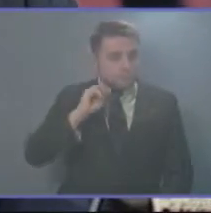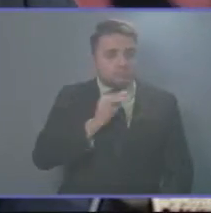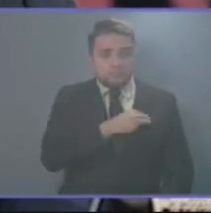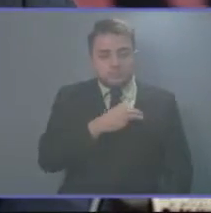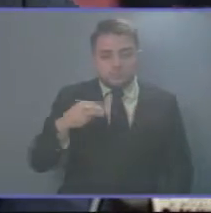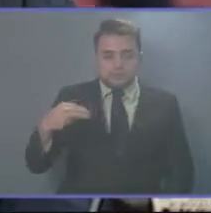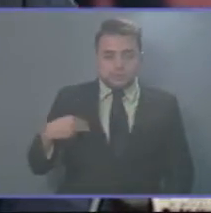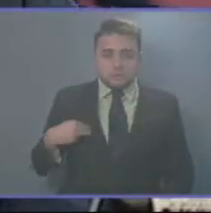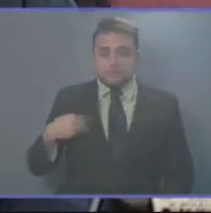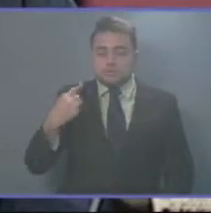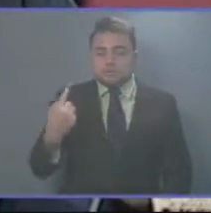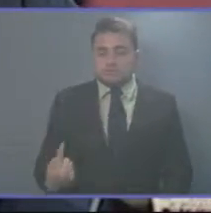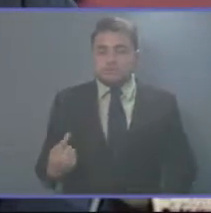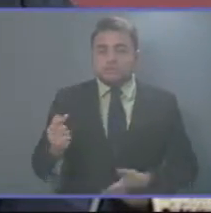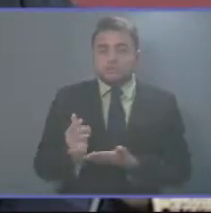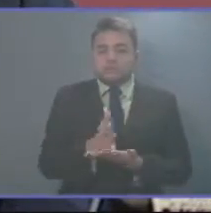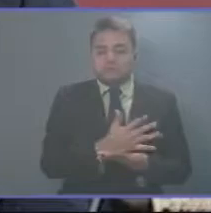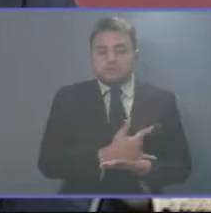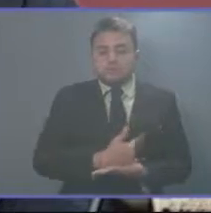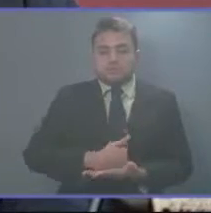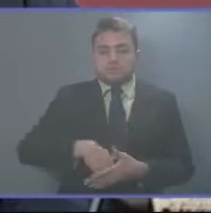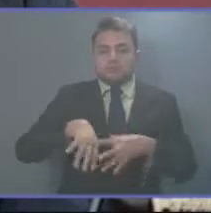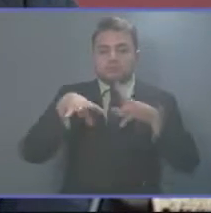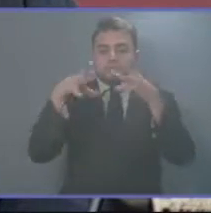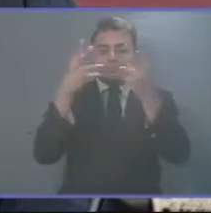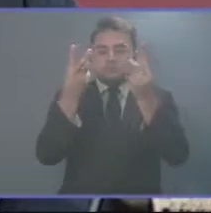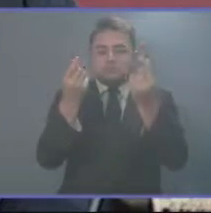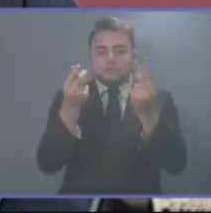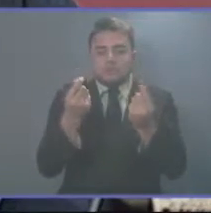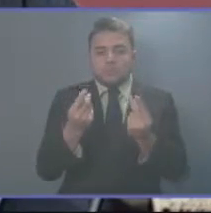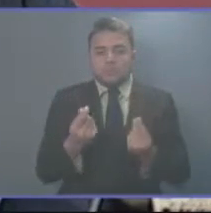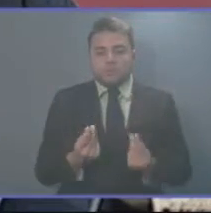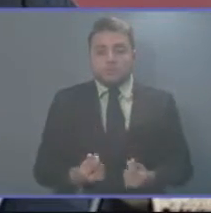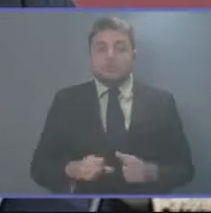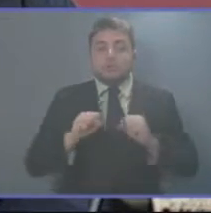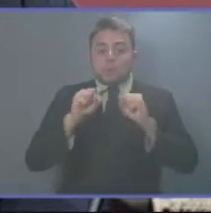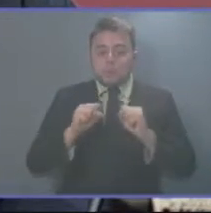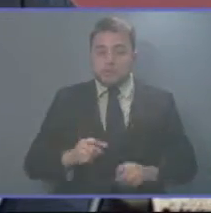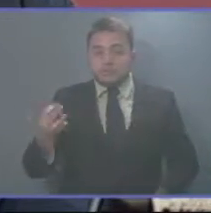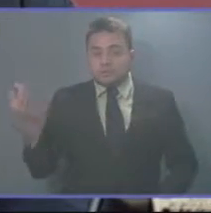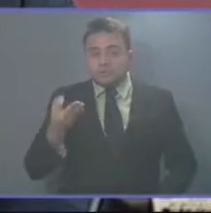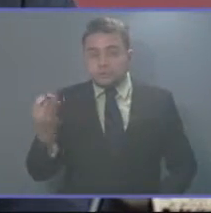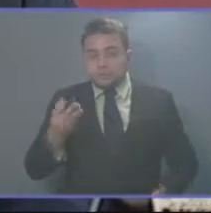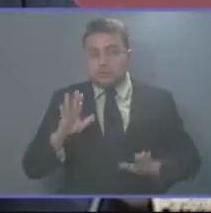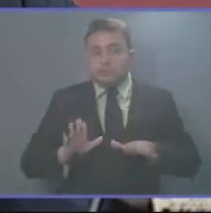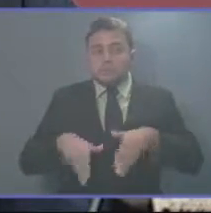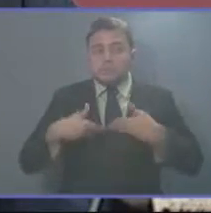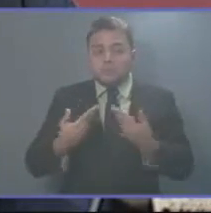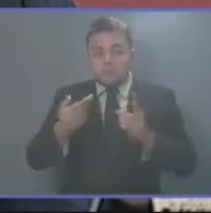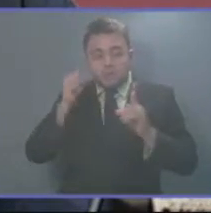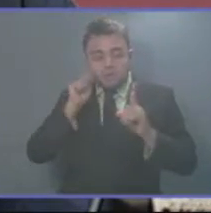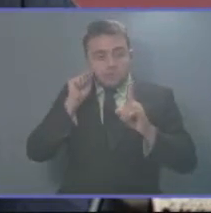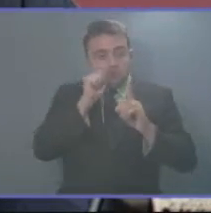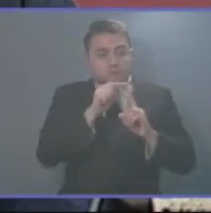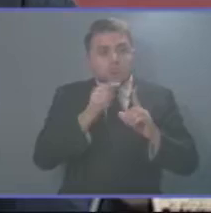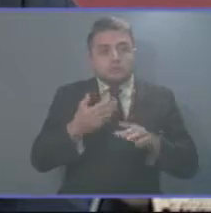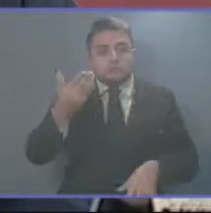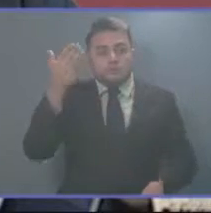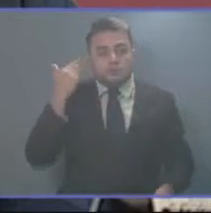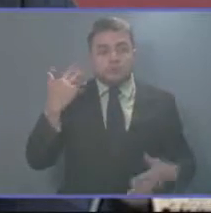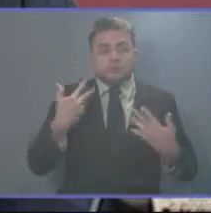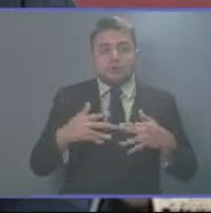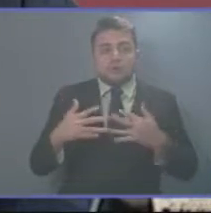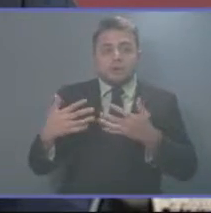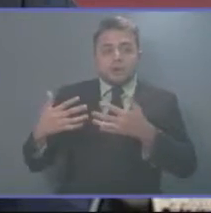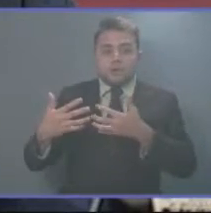en el presupuesto para el año 2020 los recursos necesarios para el cumplimiento de las metas trazadas por la Comisión Nacional de la Micro y